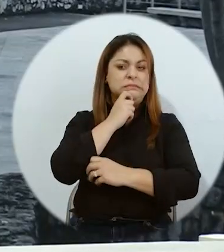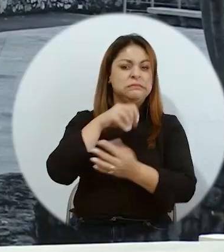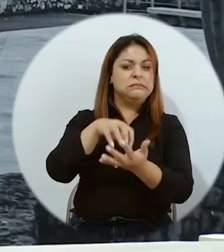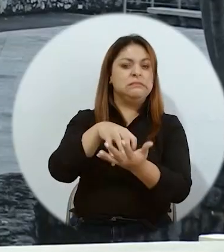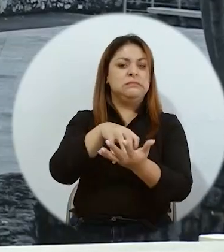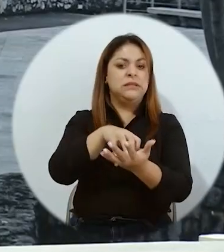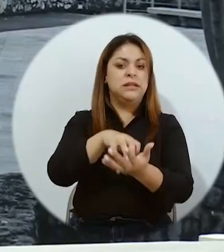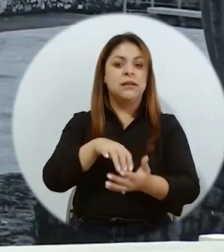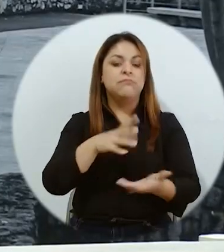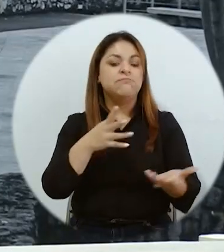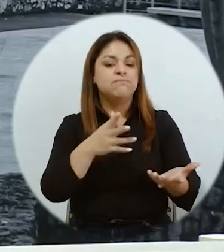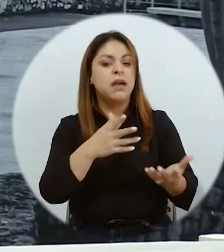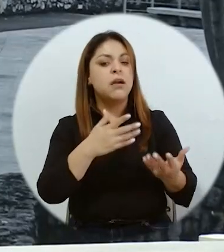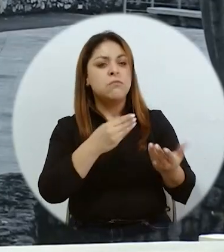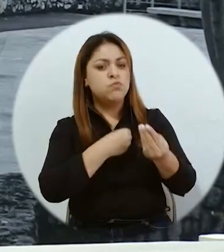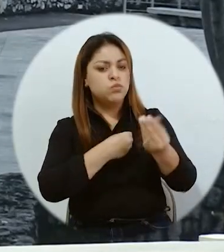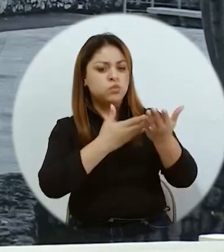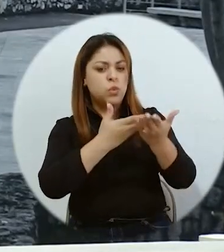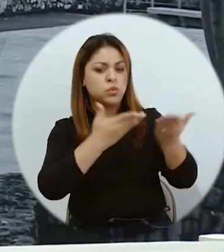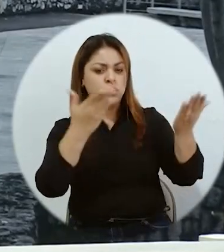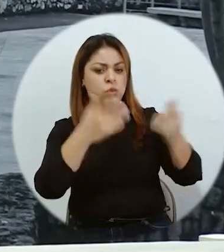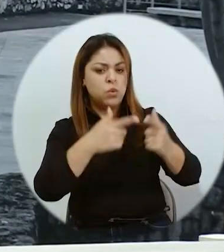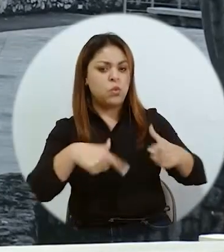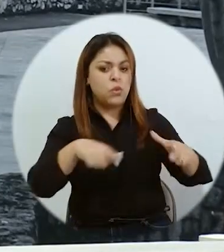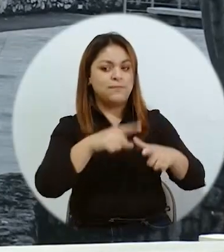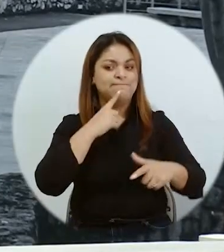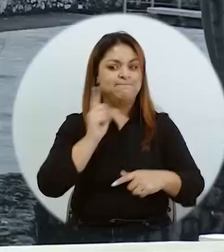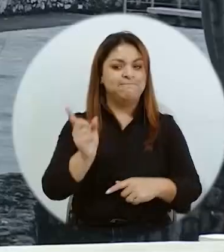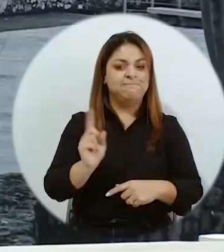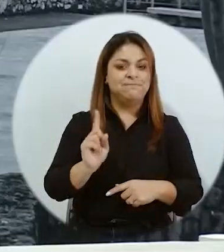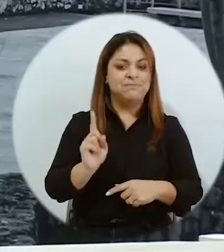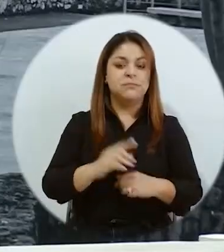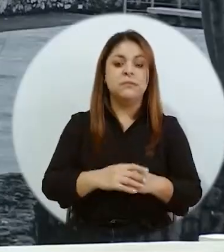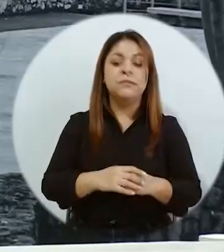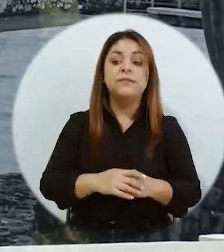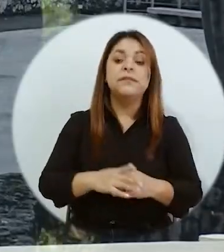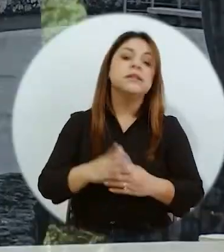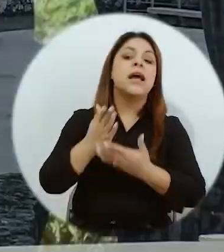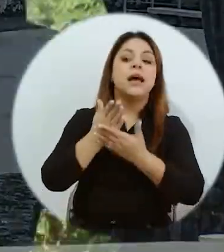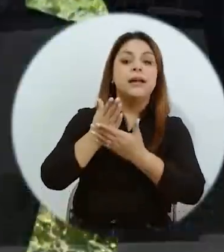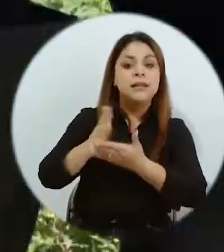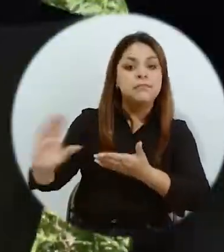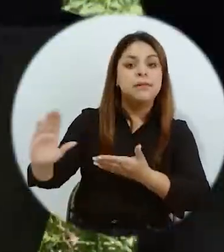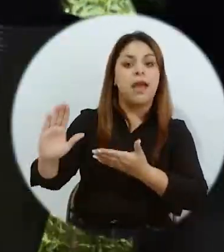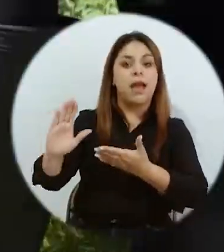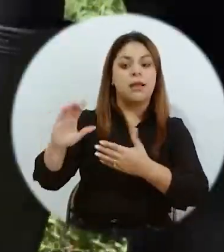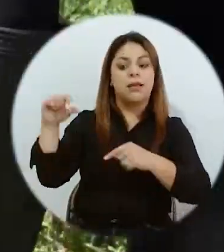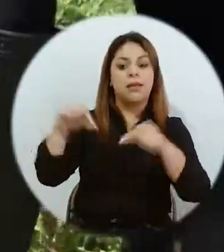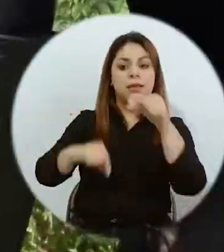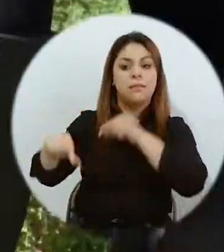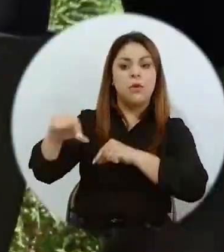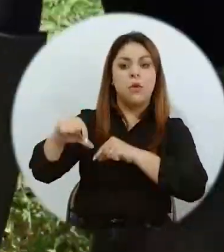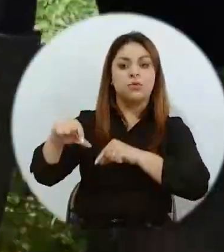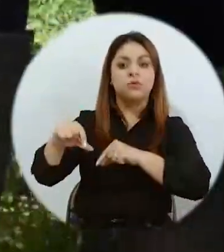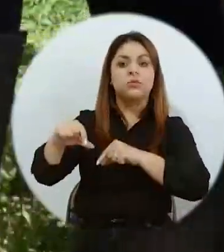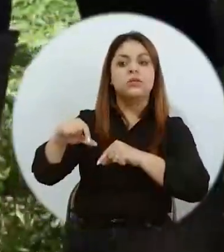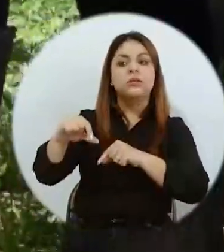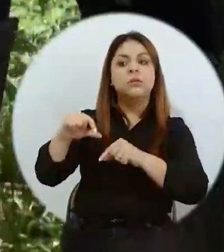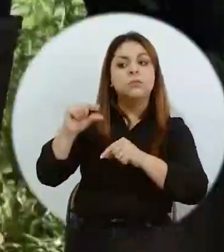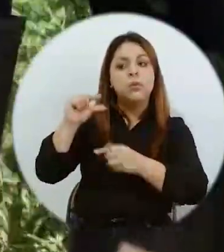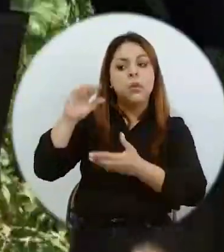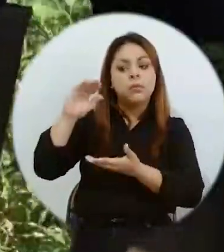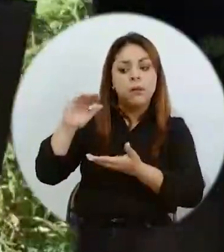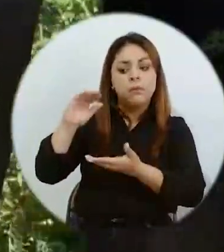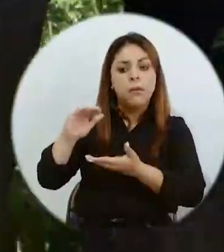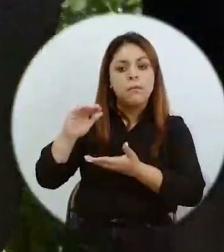cuestionable y así lo demuestra la agroecología en muchas partes del mundo, ¿verdad? La reducción progresiva y la eliminación completa del uso de agroquímicos depende de